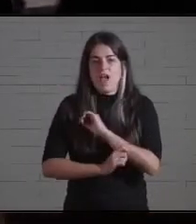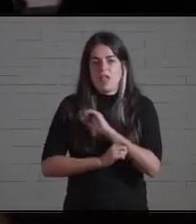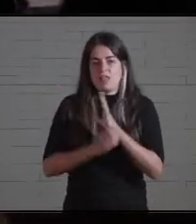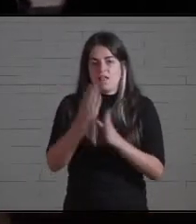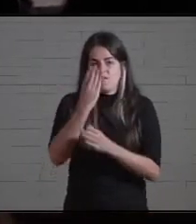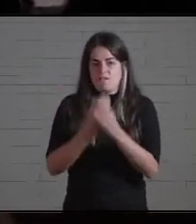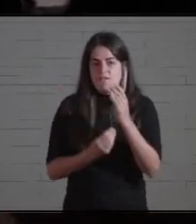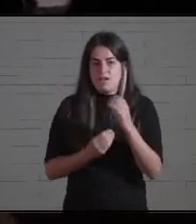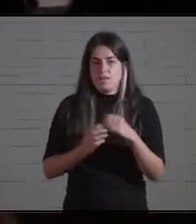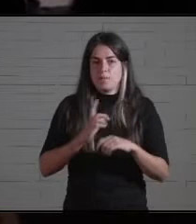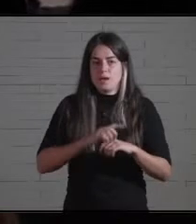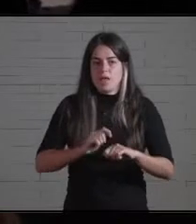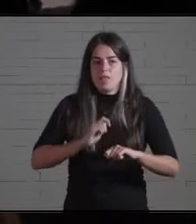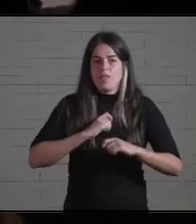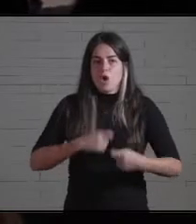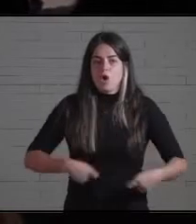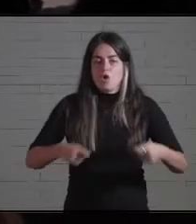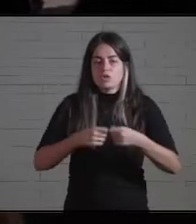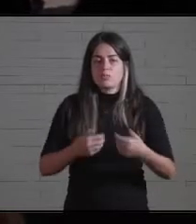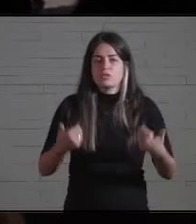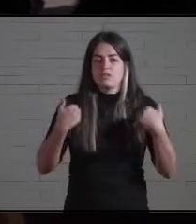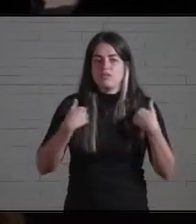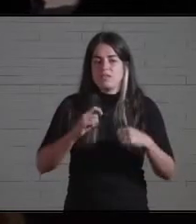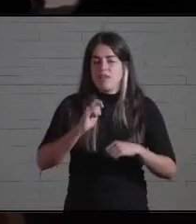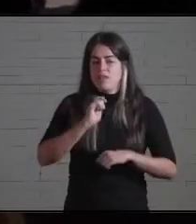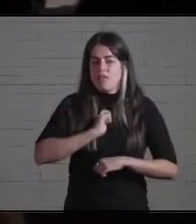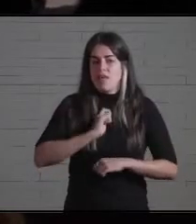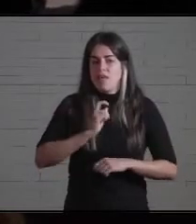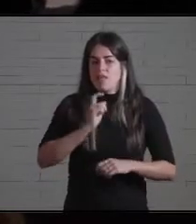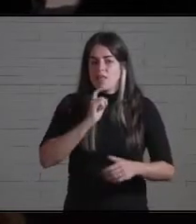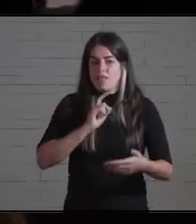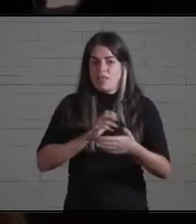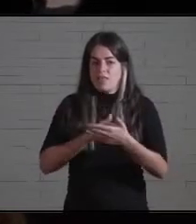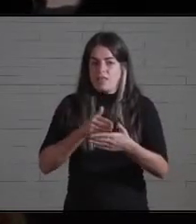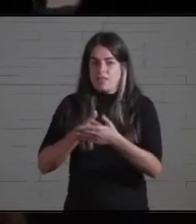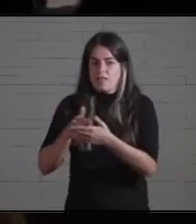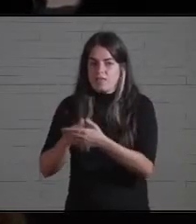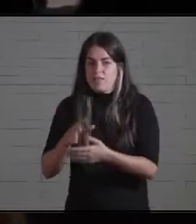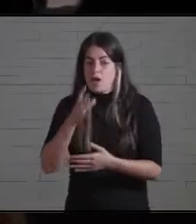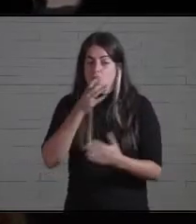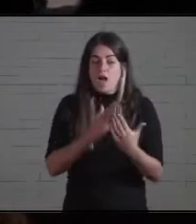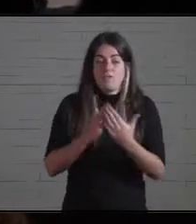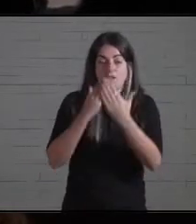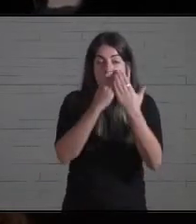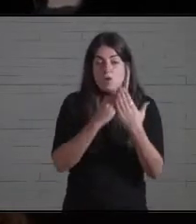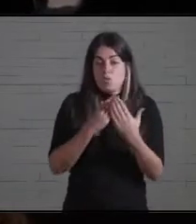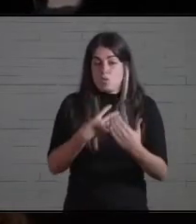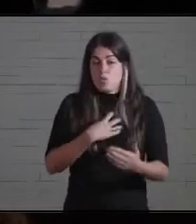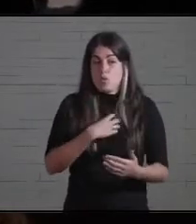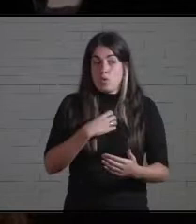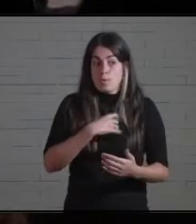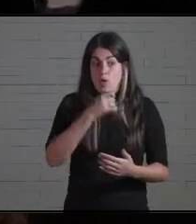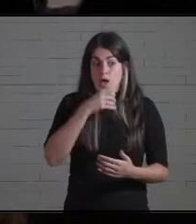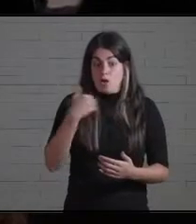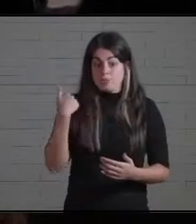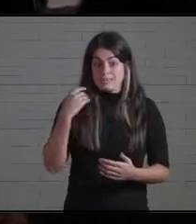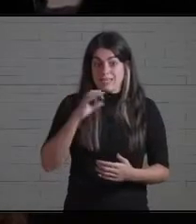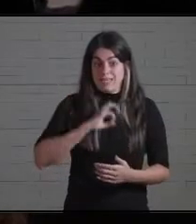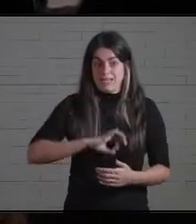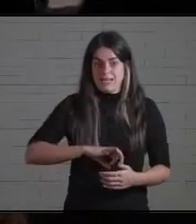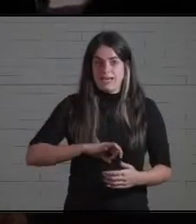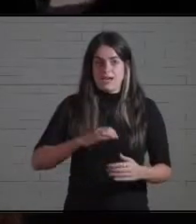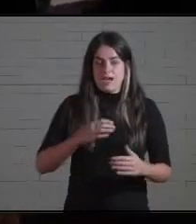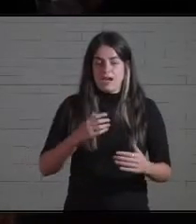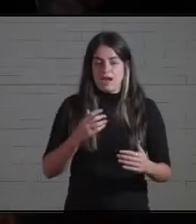dificultan la corresponsabilidad. No podemos evaluar todavía, porque ha empezado ahora, en enero, y además nos faltan